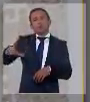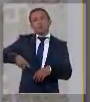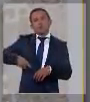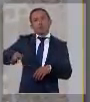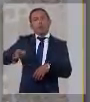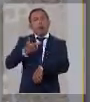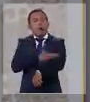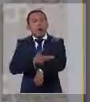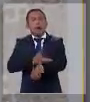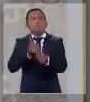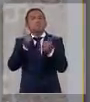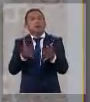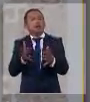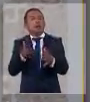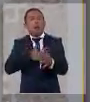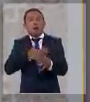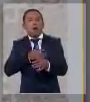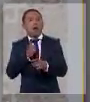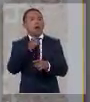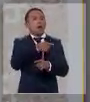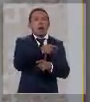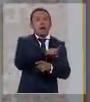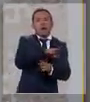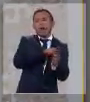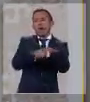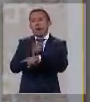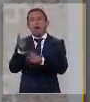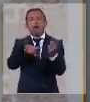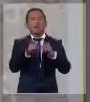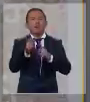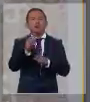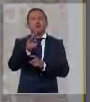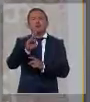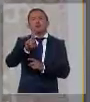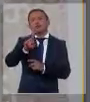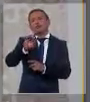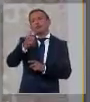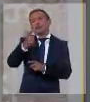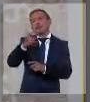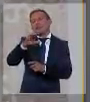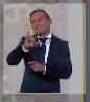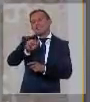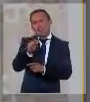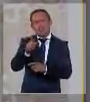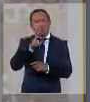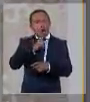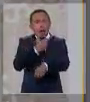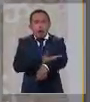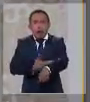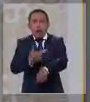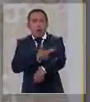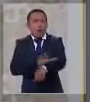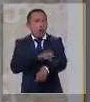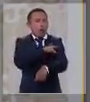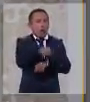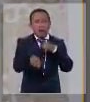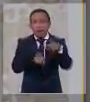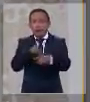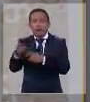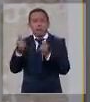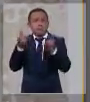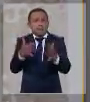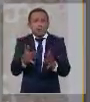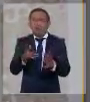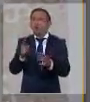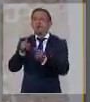el que fue diputado o alcalde de secretario de salud, a quienes se ponen de políticos a dirigir los sistemas de